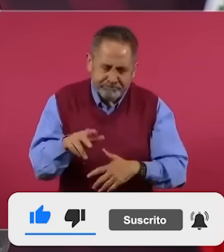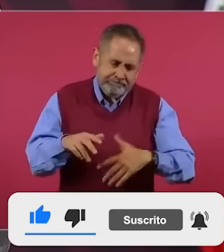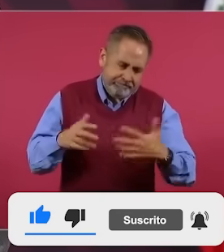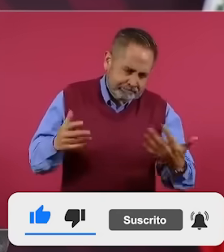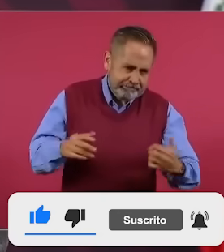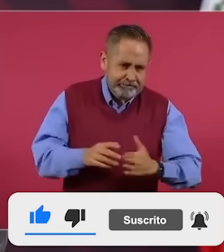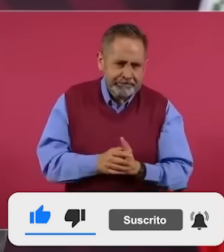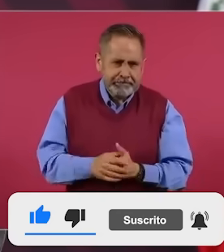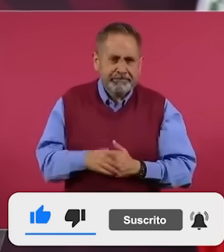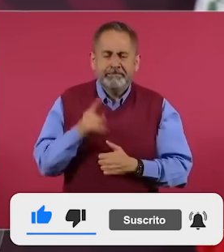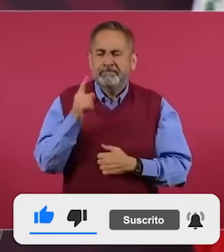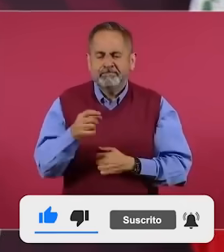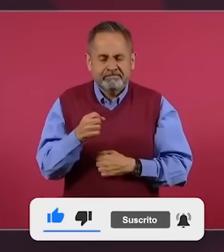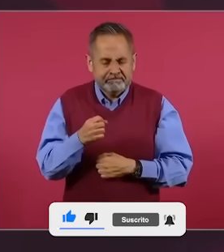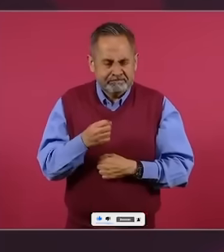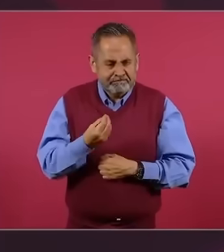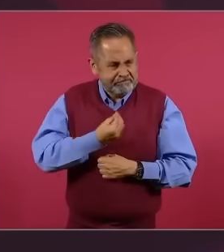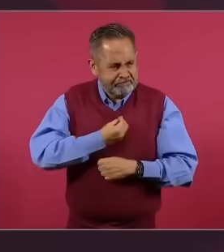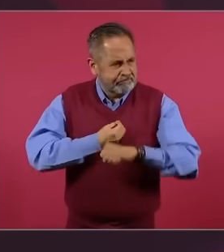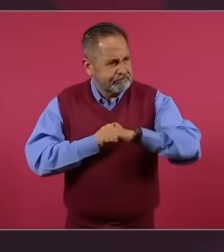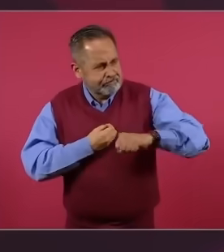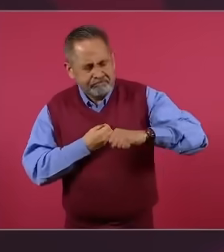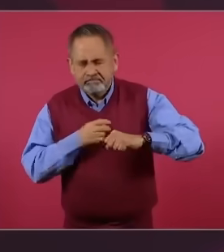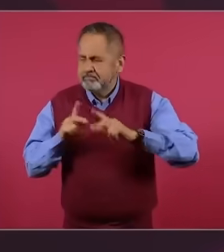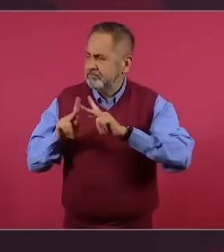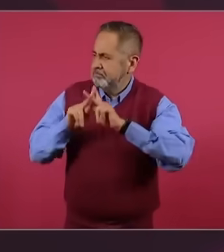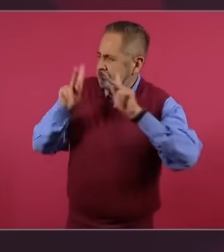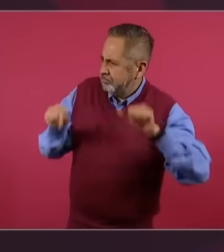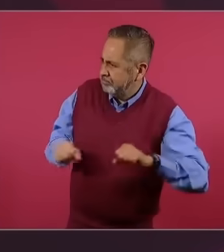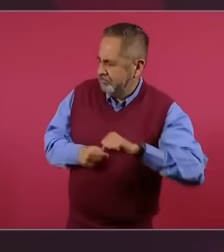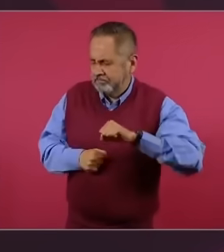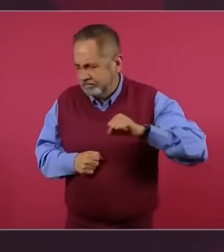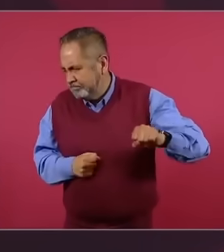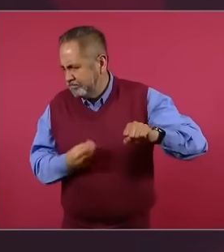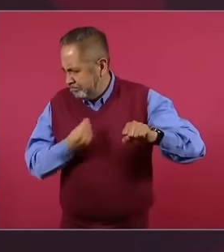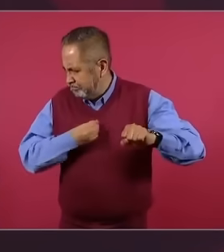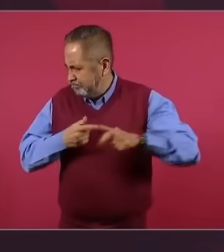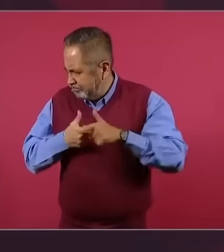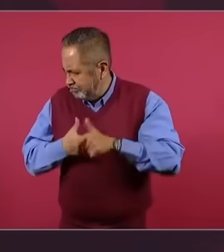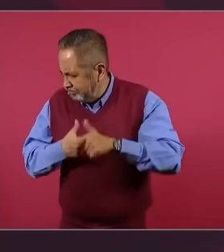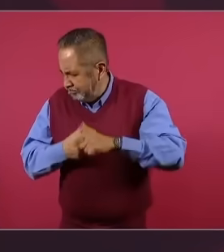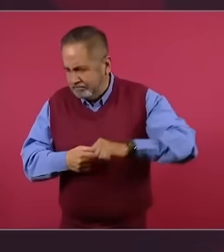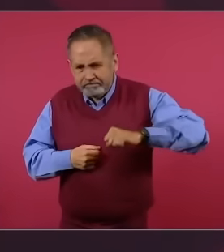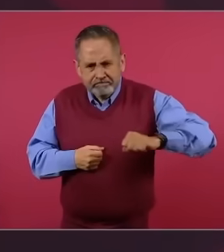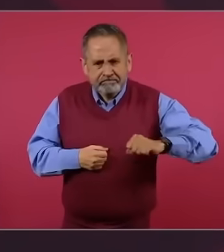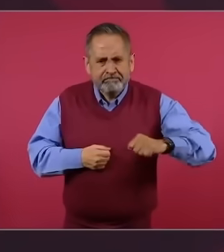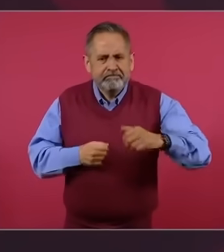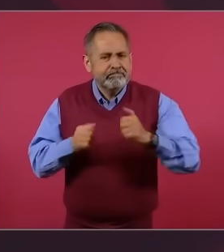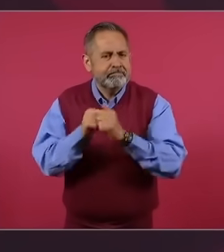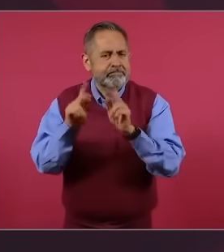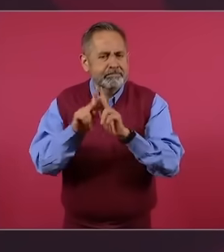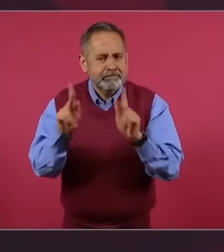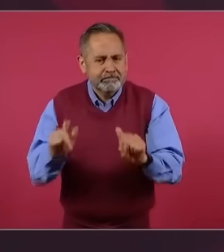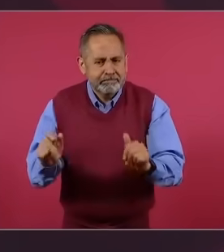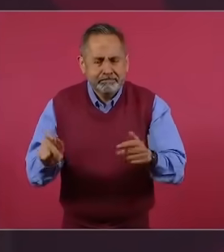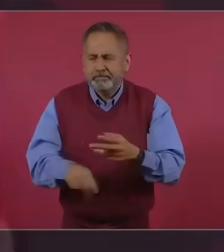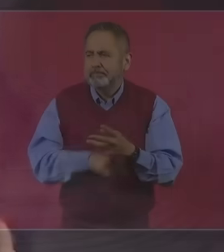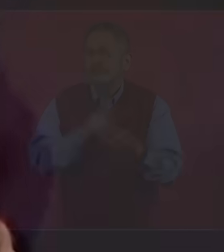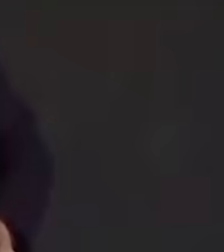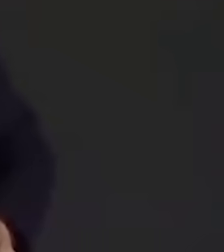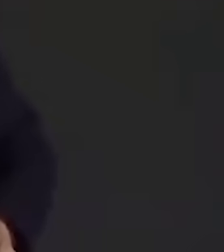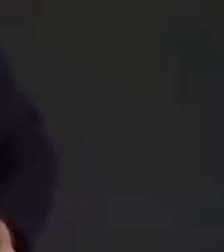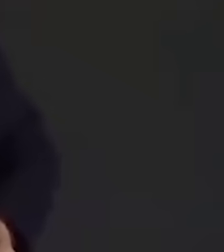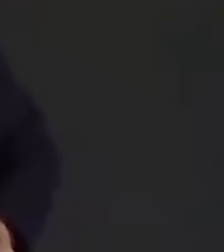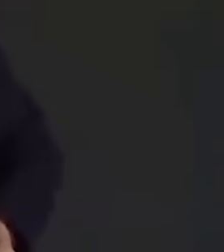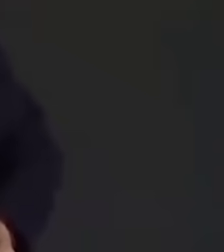estaba emocionado por todo lo que había pasado en estos 6 años de travesía. Un viaje lleno de sacrificio por la patria, un viaje